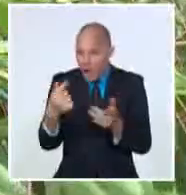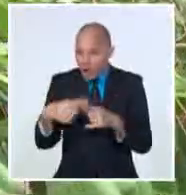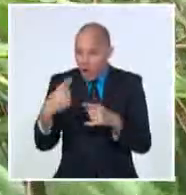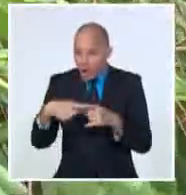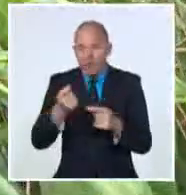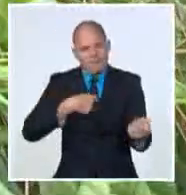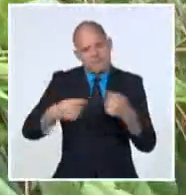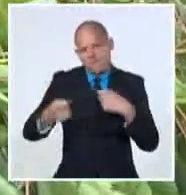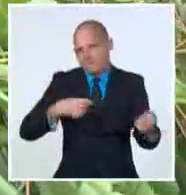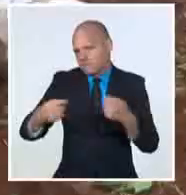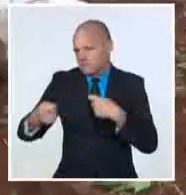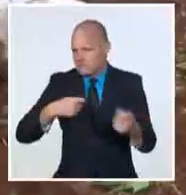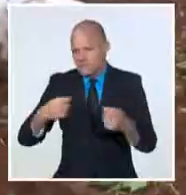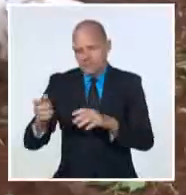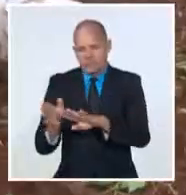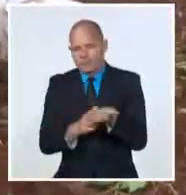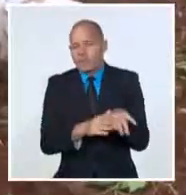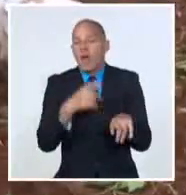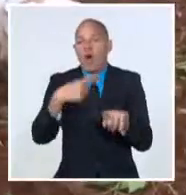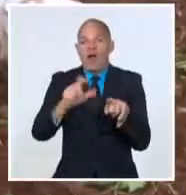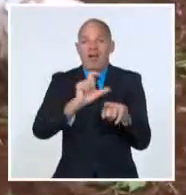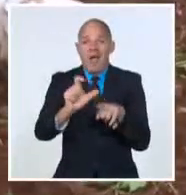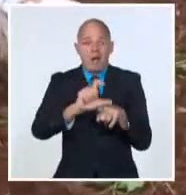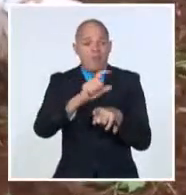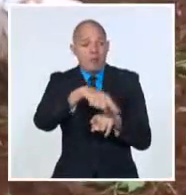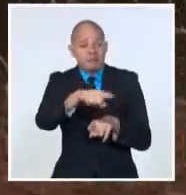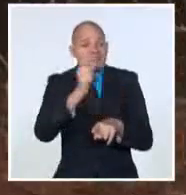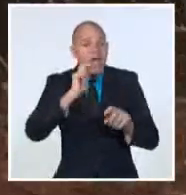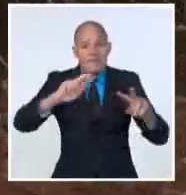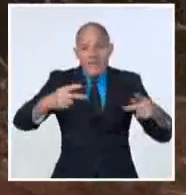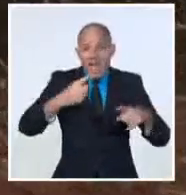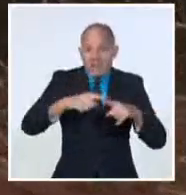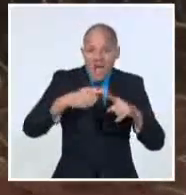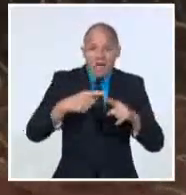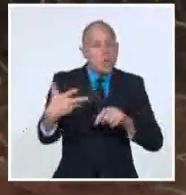cosecha temprana de algunos cultivos. Yaremi Madero, Canal Cubano de Noticias.